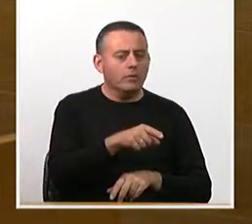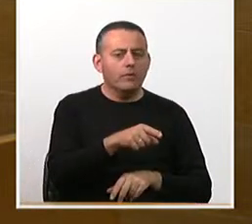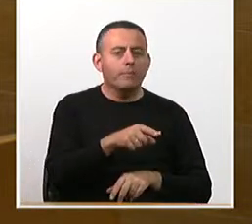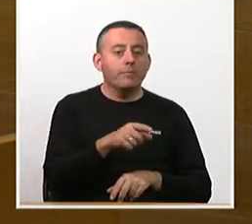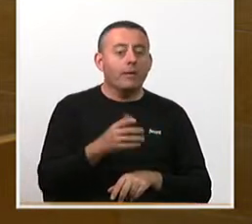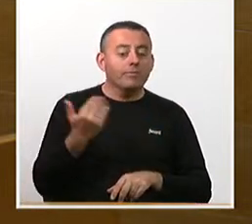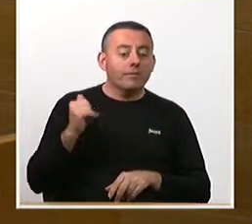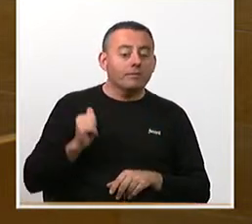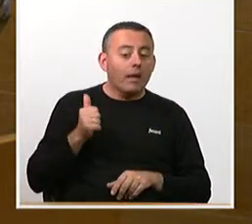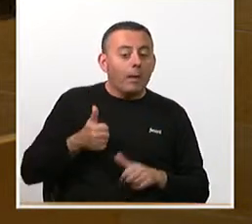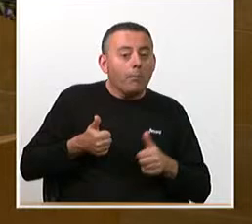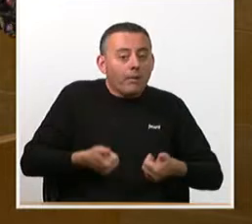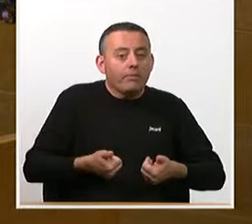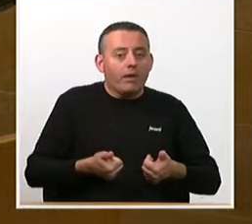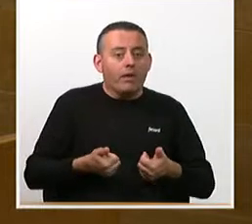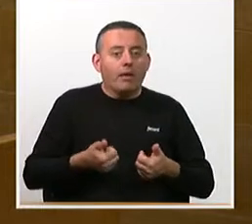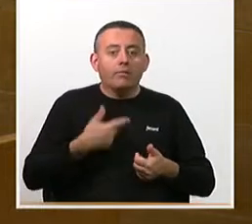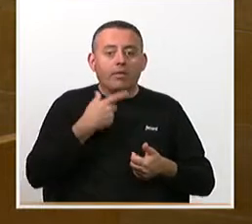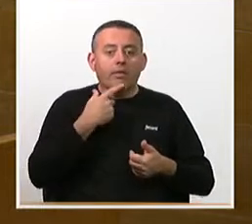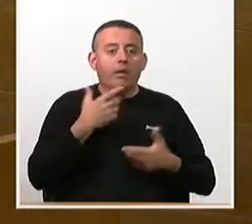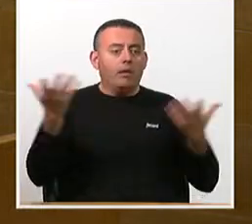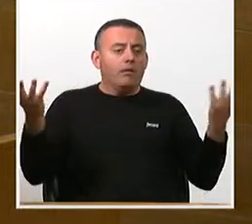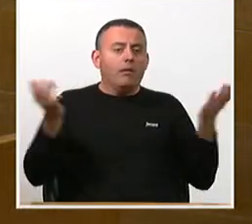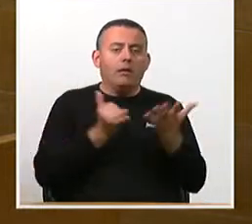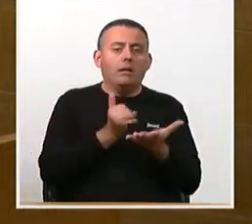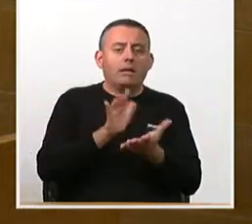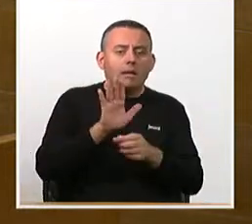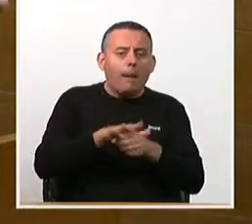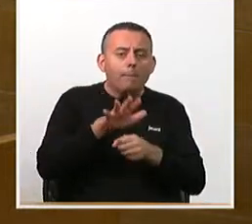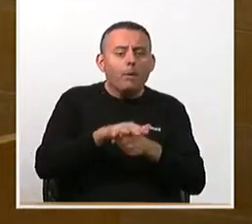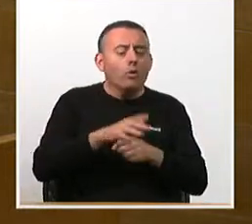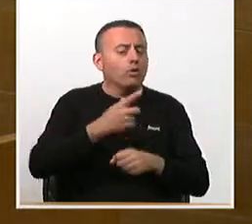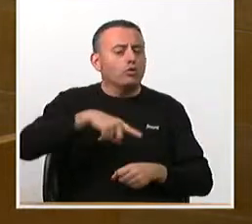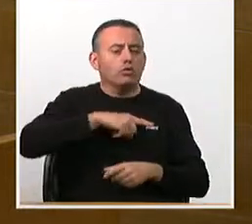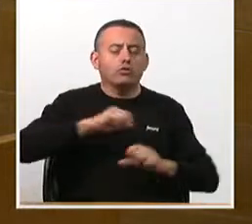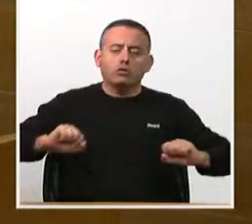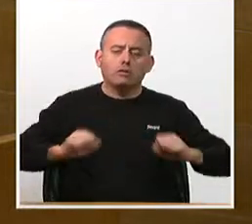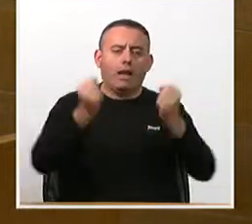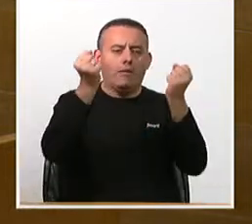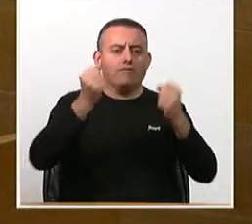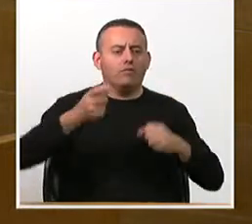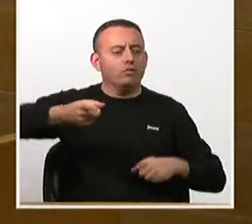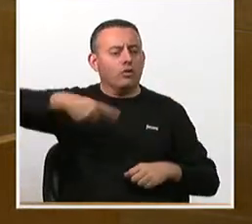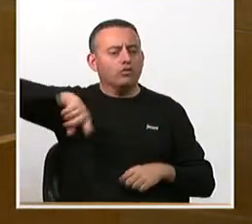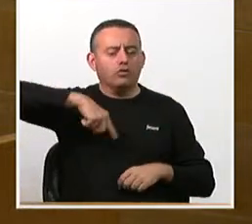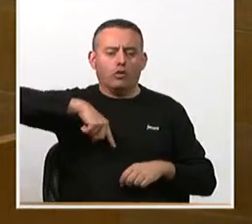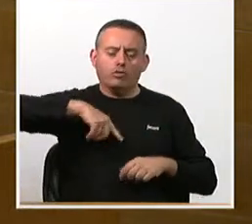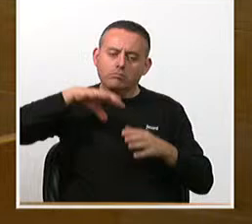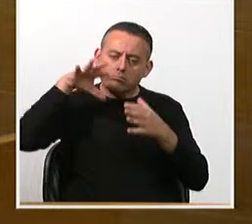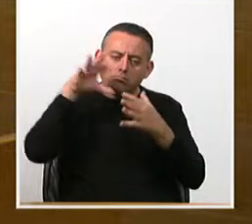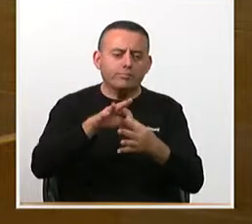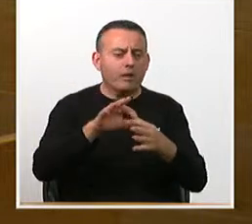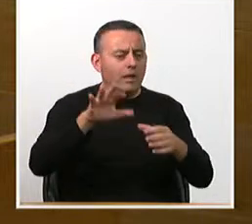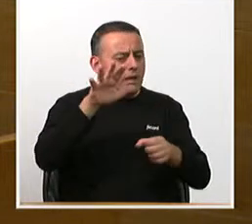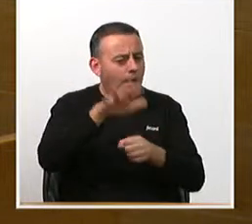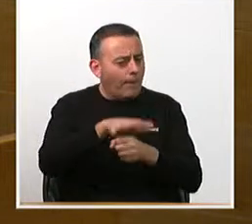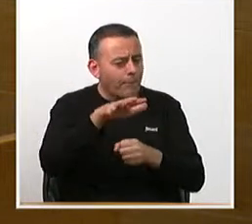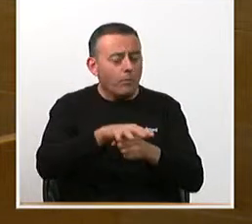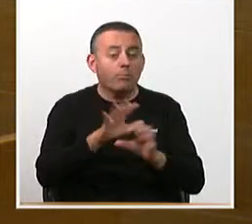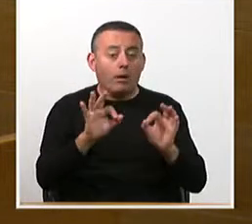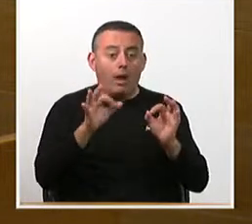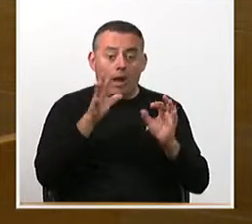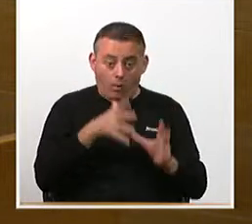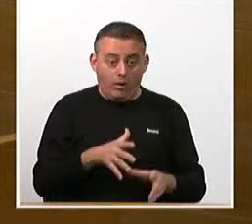sobre que son el salvad del Camp y que son el del pero en ci que gober